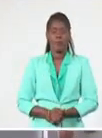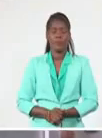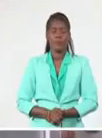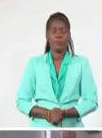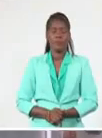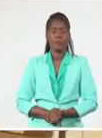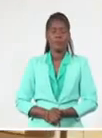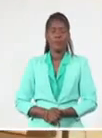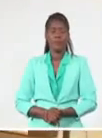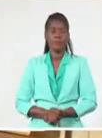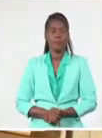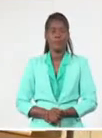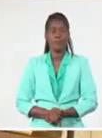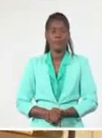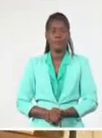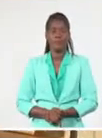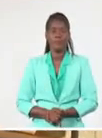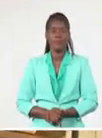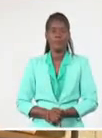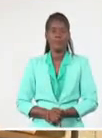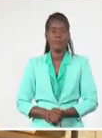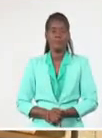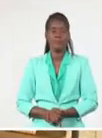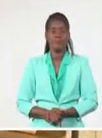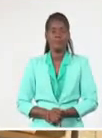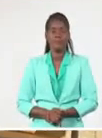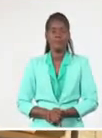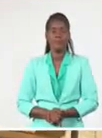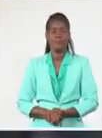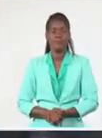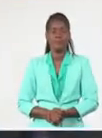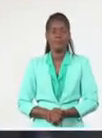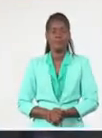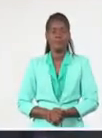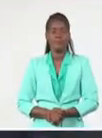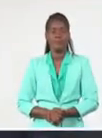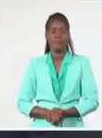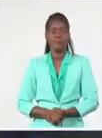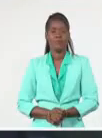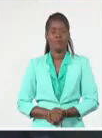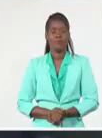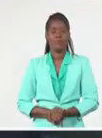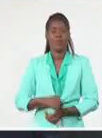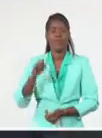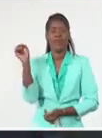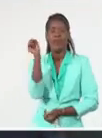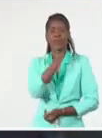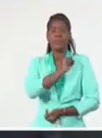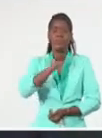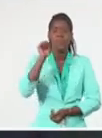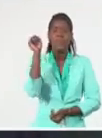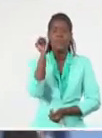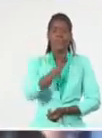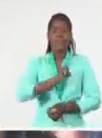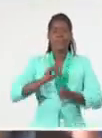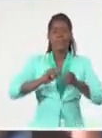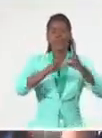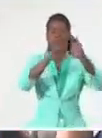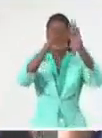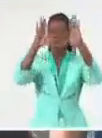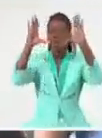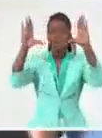que me lo viola de cantarle a la mañana brindándole